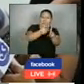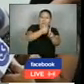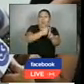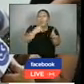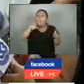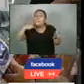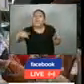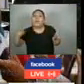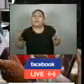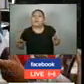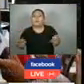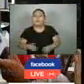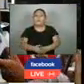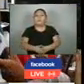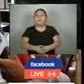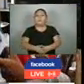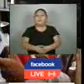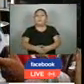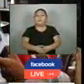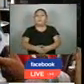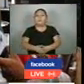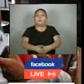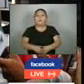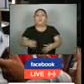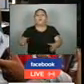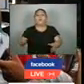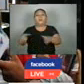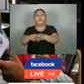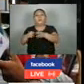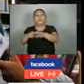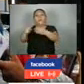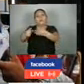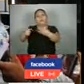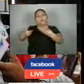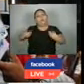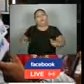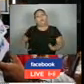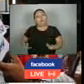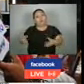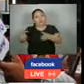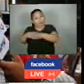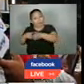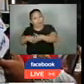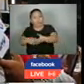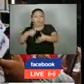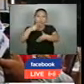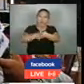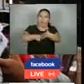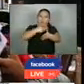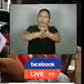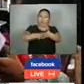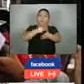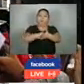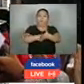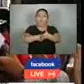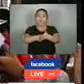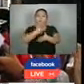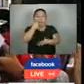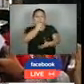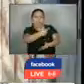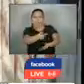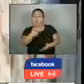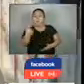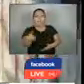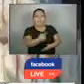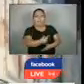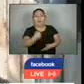se la está dando? Organizaciones defensoras de derechos humanos han reclamado que muchísimos ciudadanos